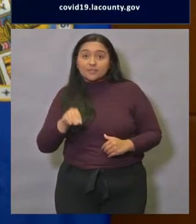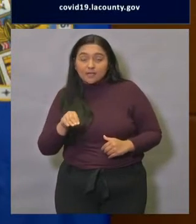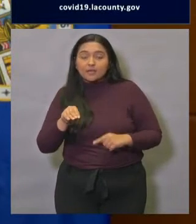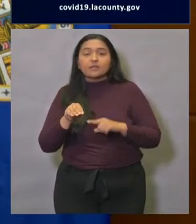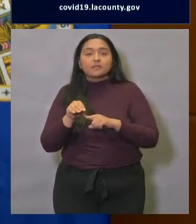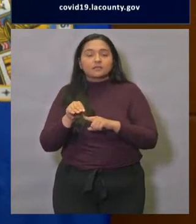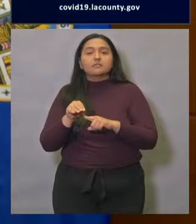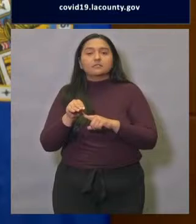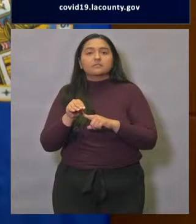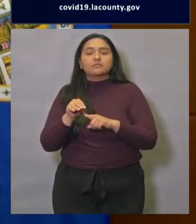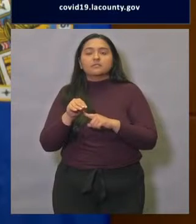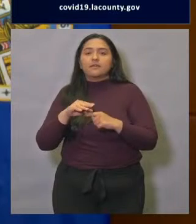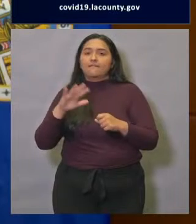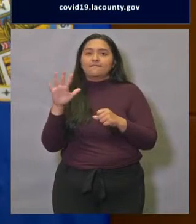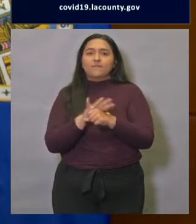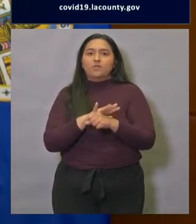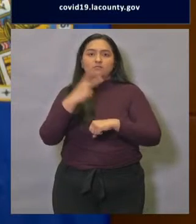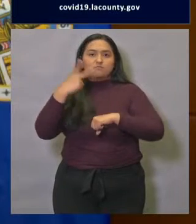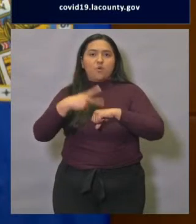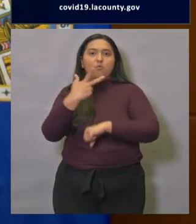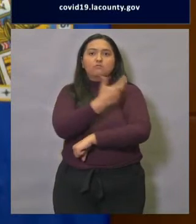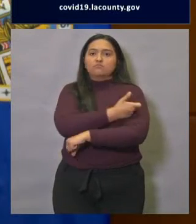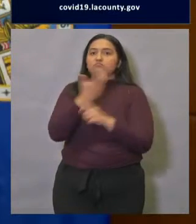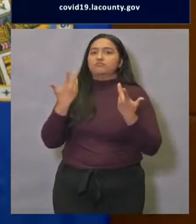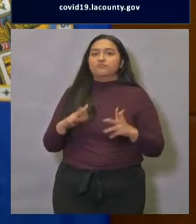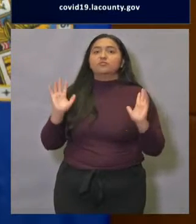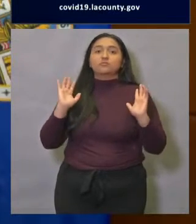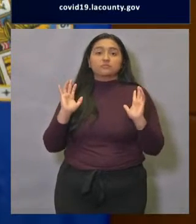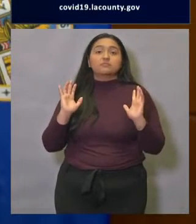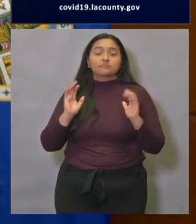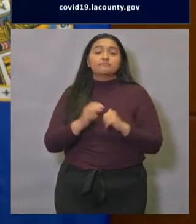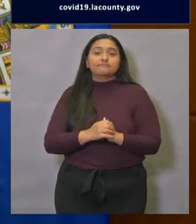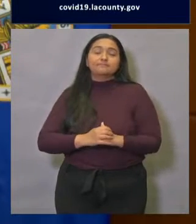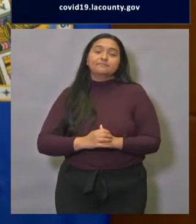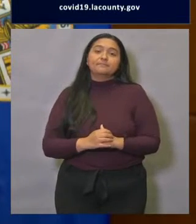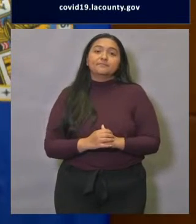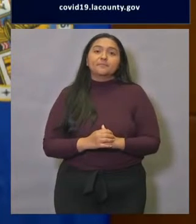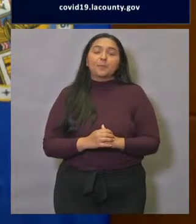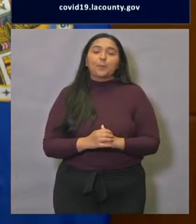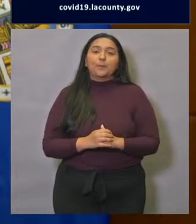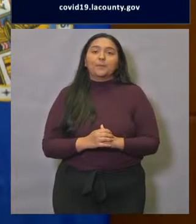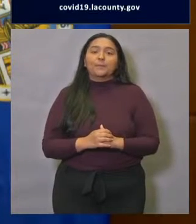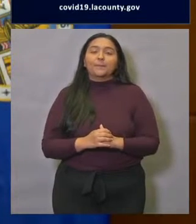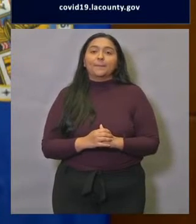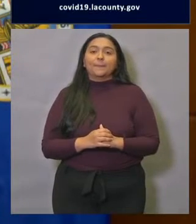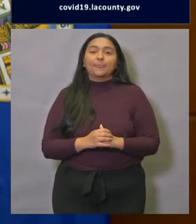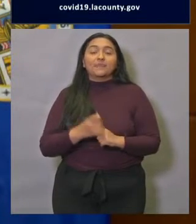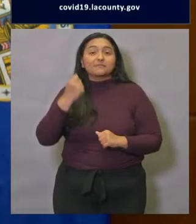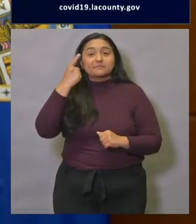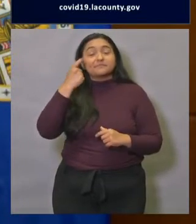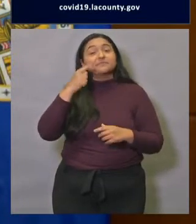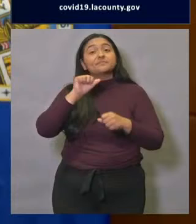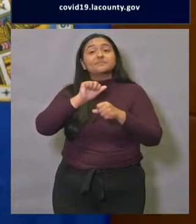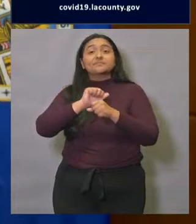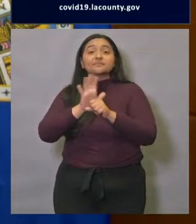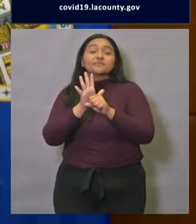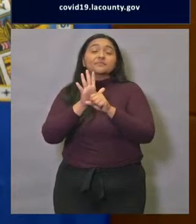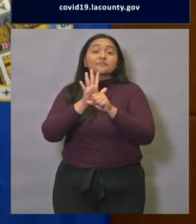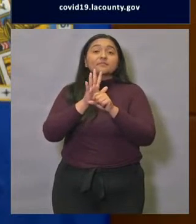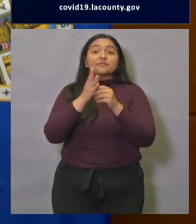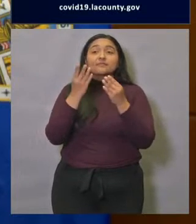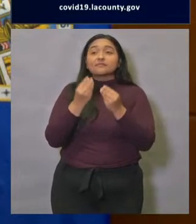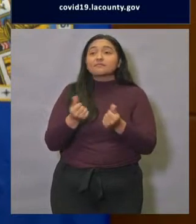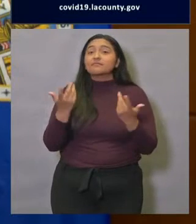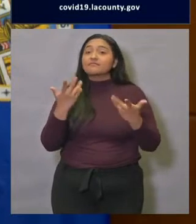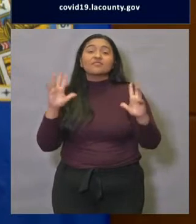están completamente vacunados. Pero para llegar al fin de la pandemia necesitamos que más gente